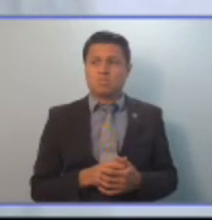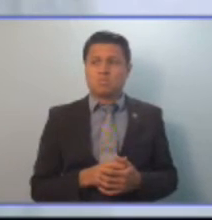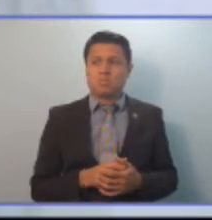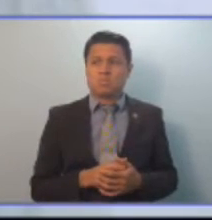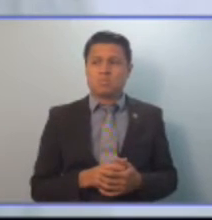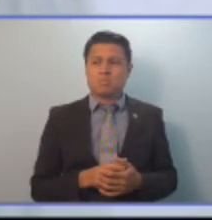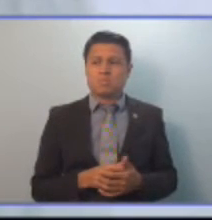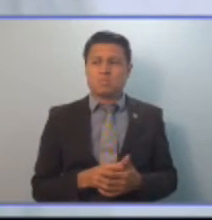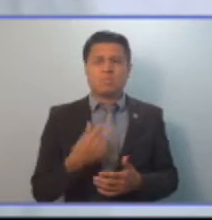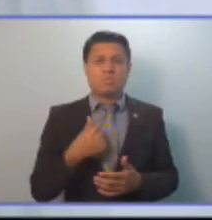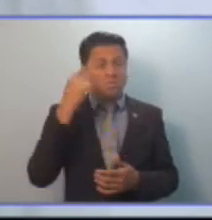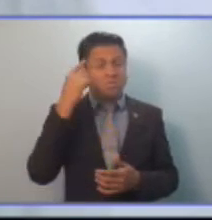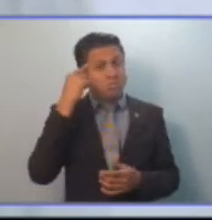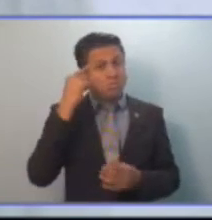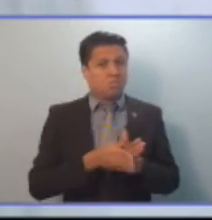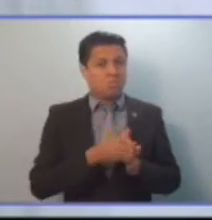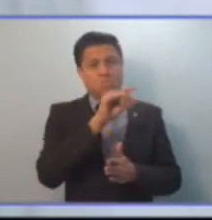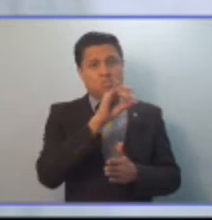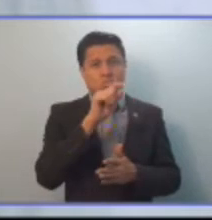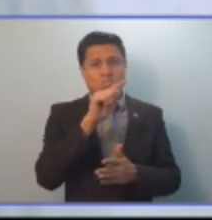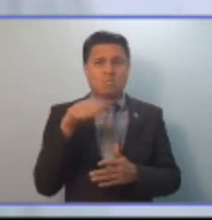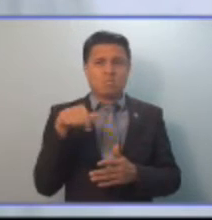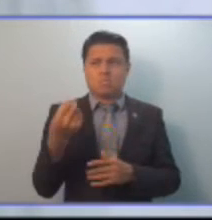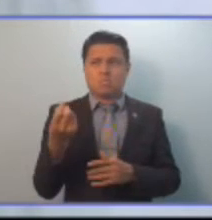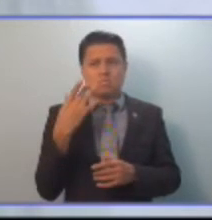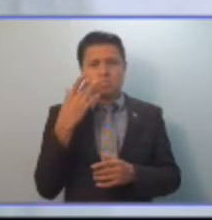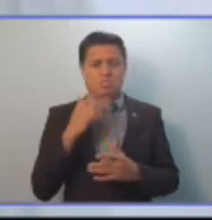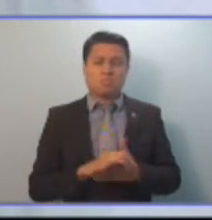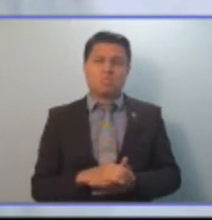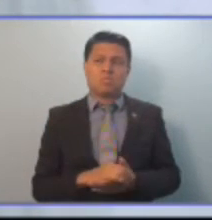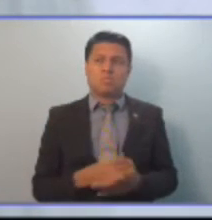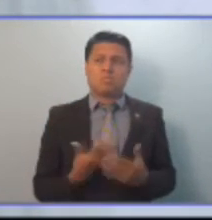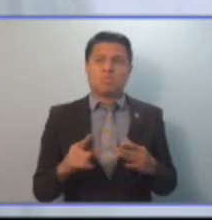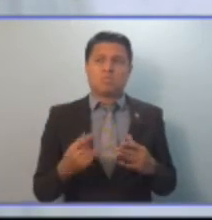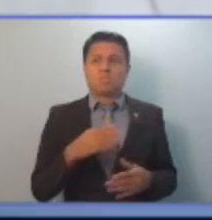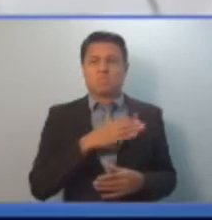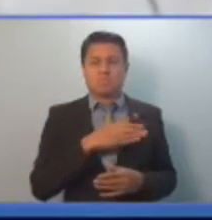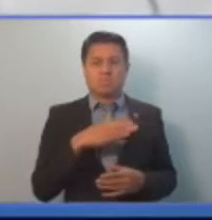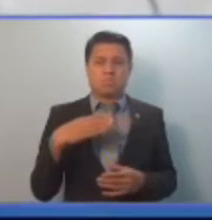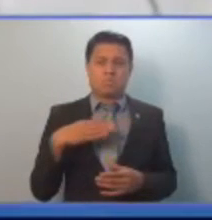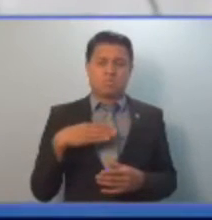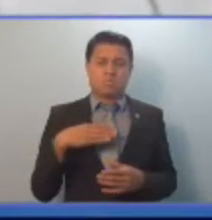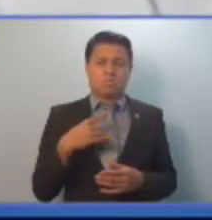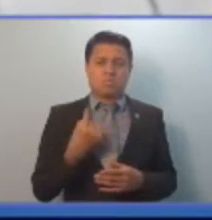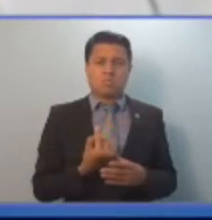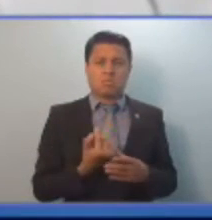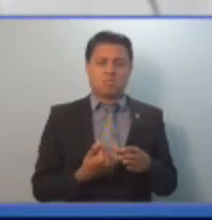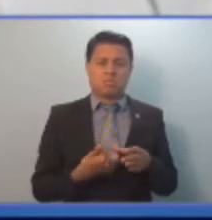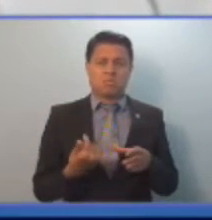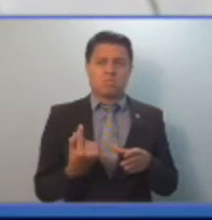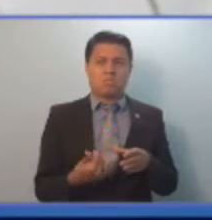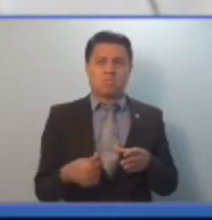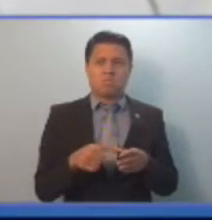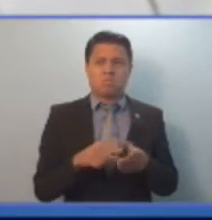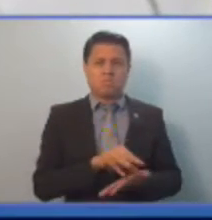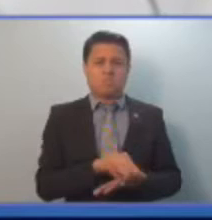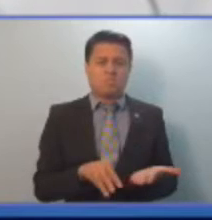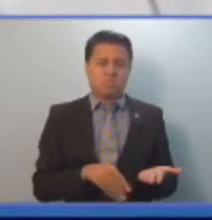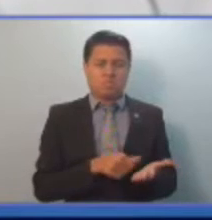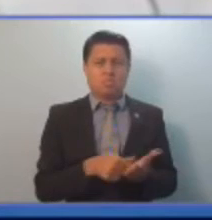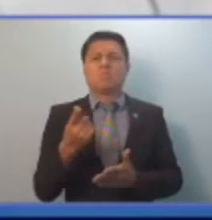yo pensando en la lista y allá adentro me dijeron que si yo era concejal. Era todavía mucho más